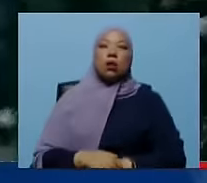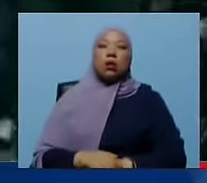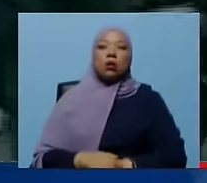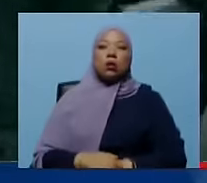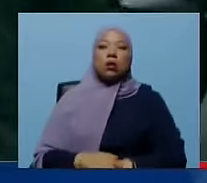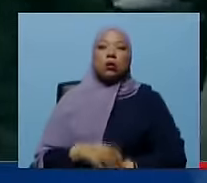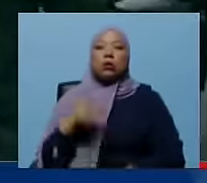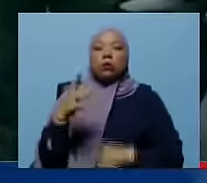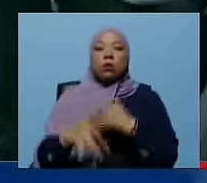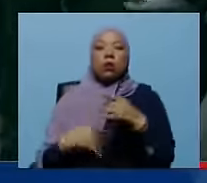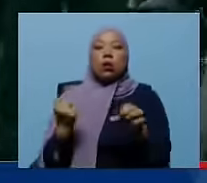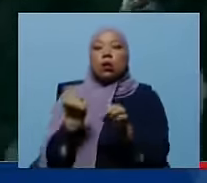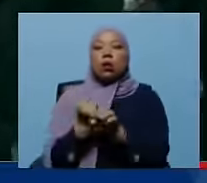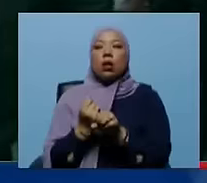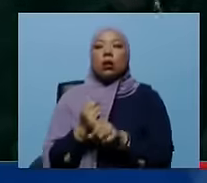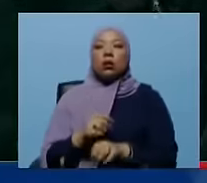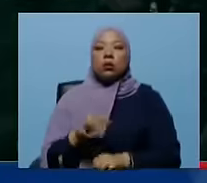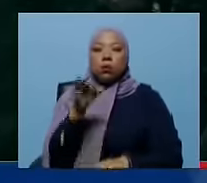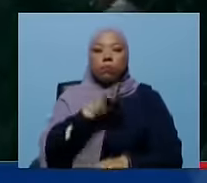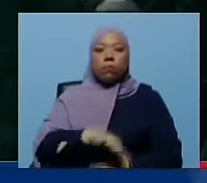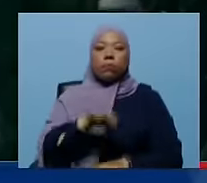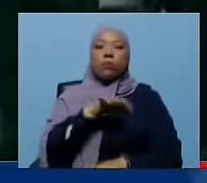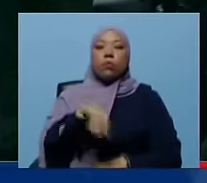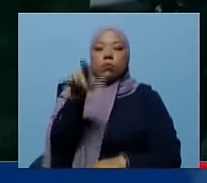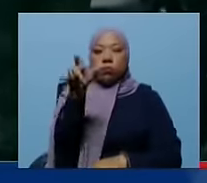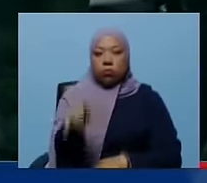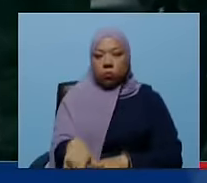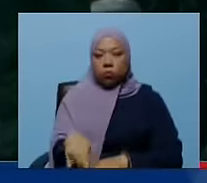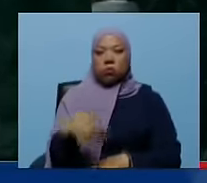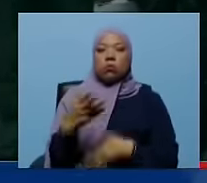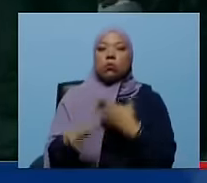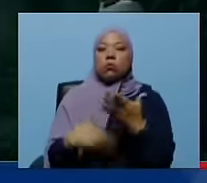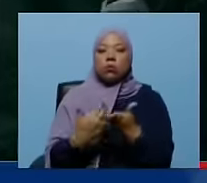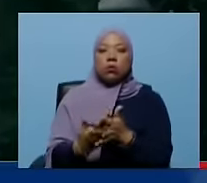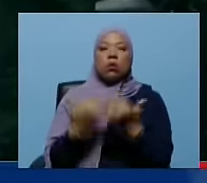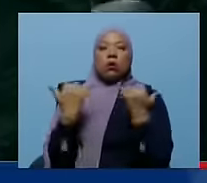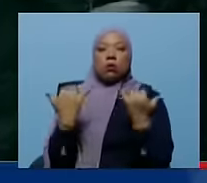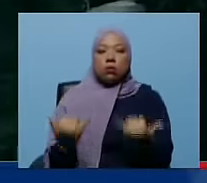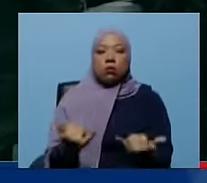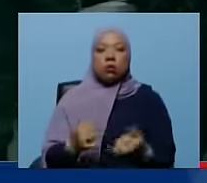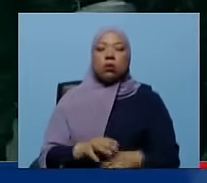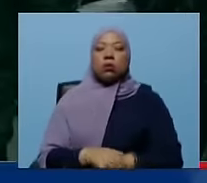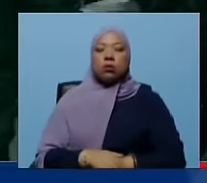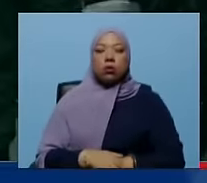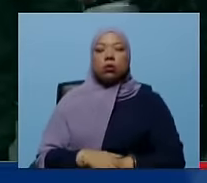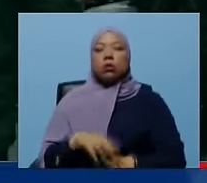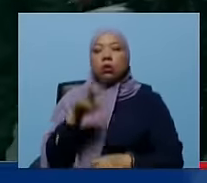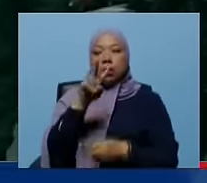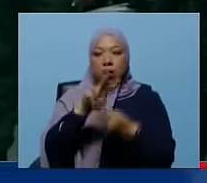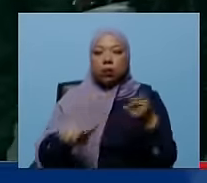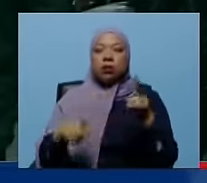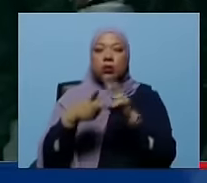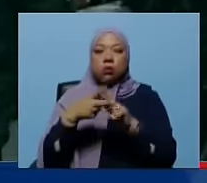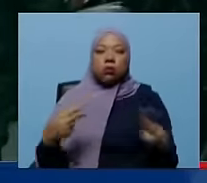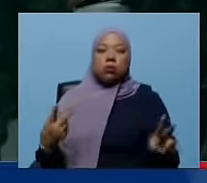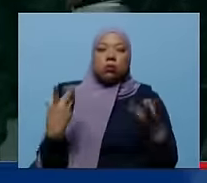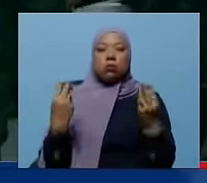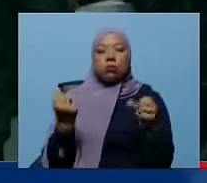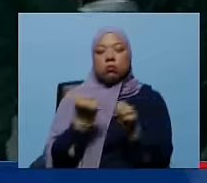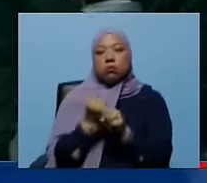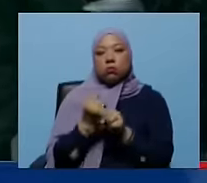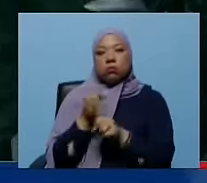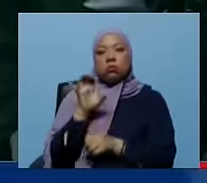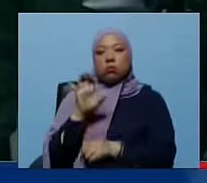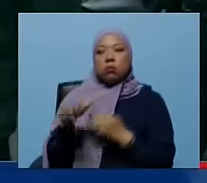acción y reacción de las fuerzas de la paz. En muchos países las